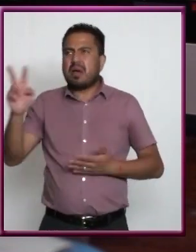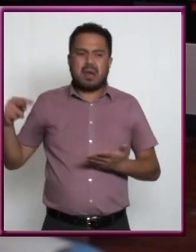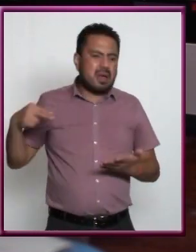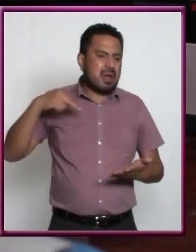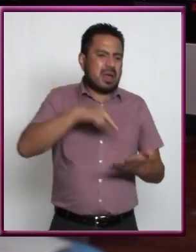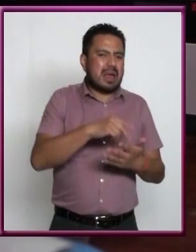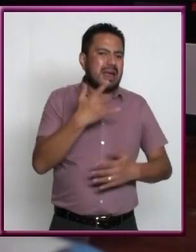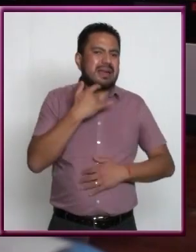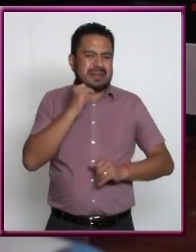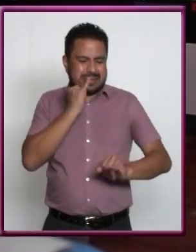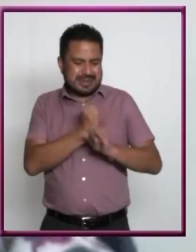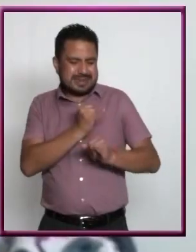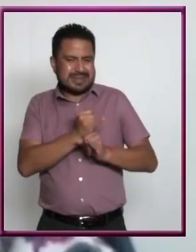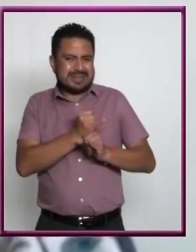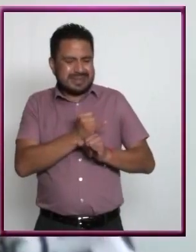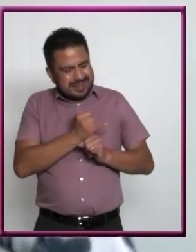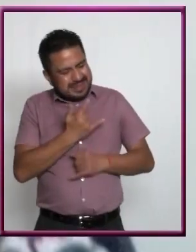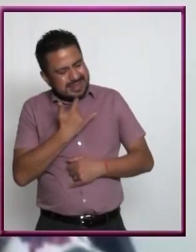asistir a estas